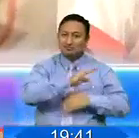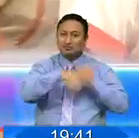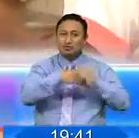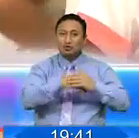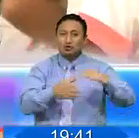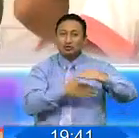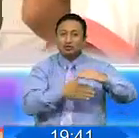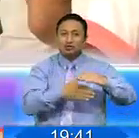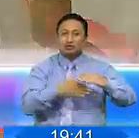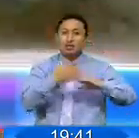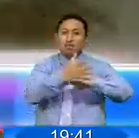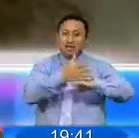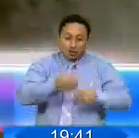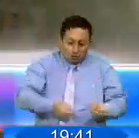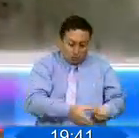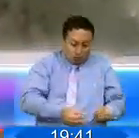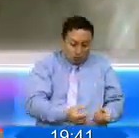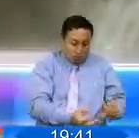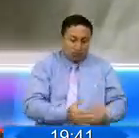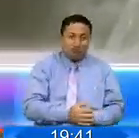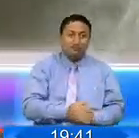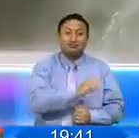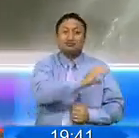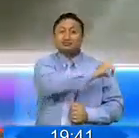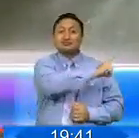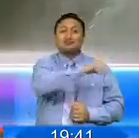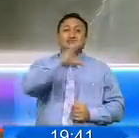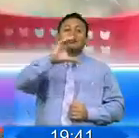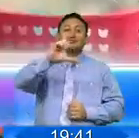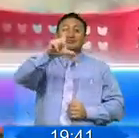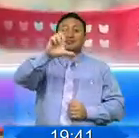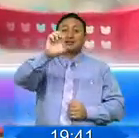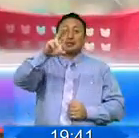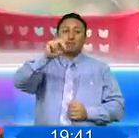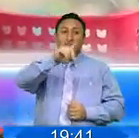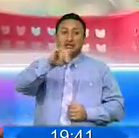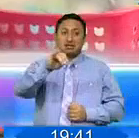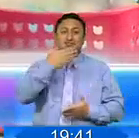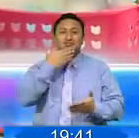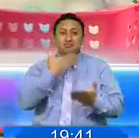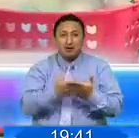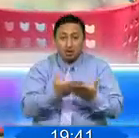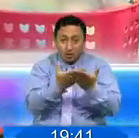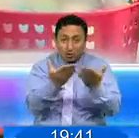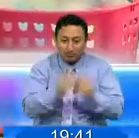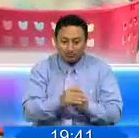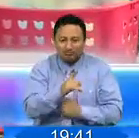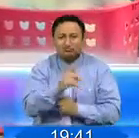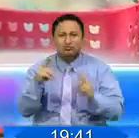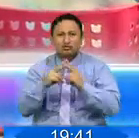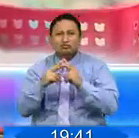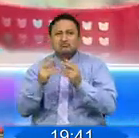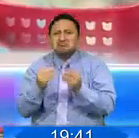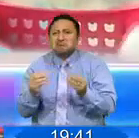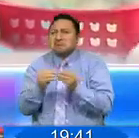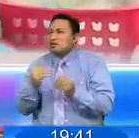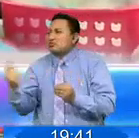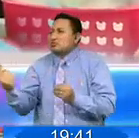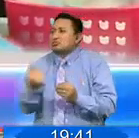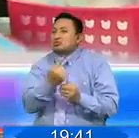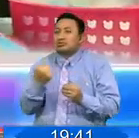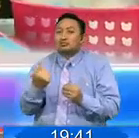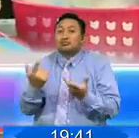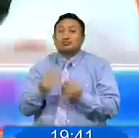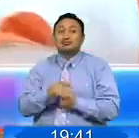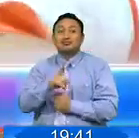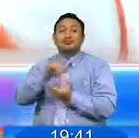leña. Agradeciéndole a doña Clemencia por su paciencia y generosidad, fuimos a conocer qué más había. Así encontramos